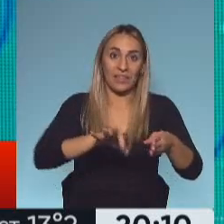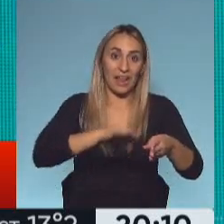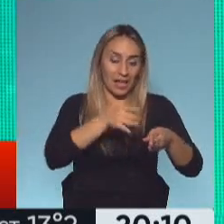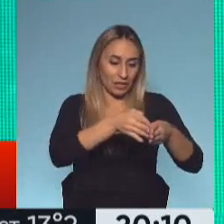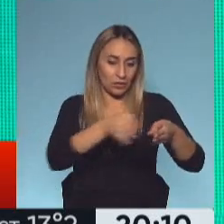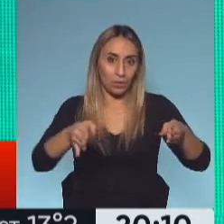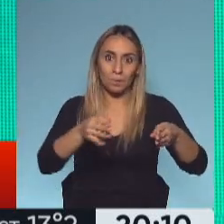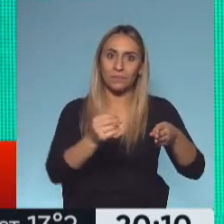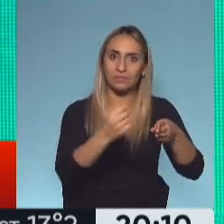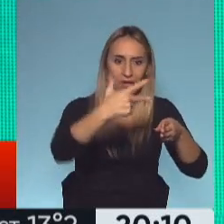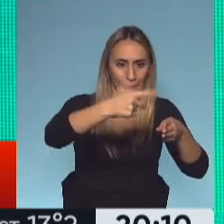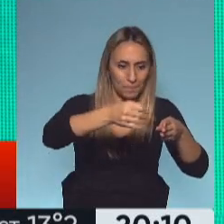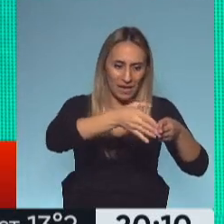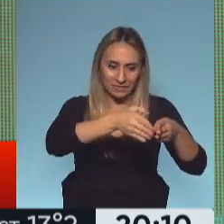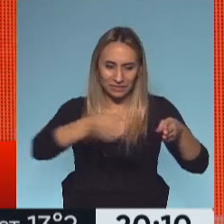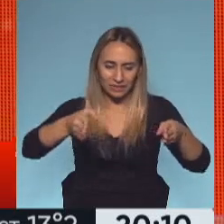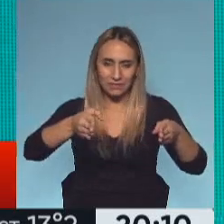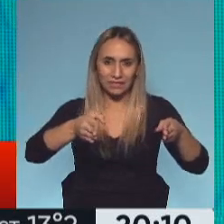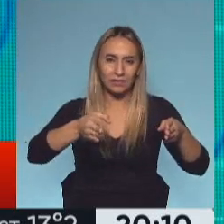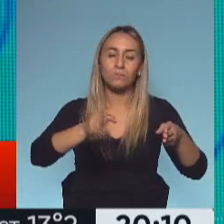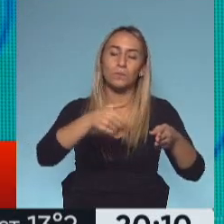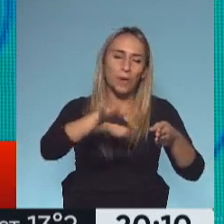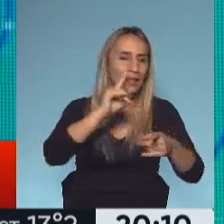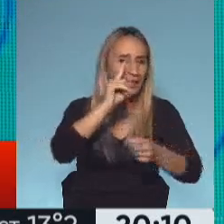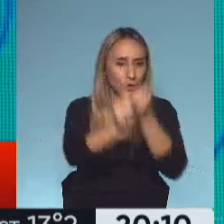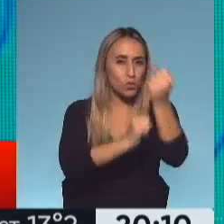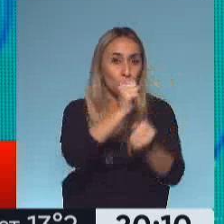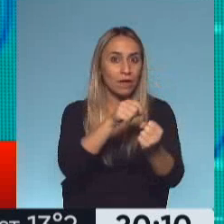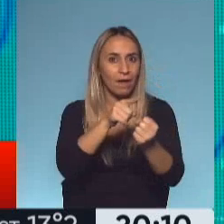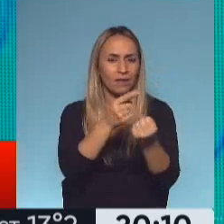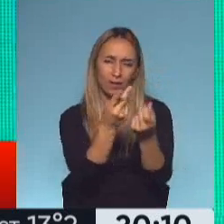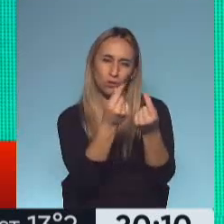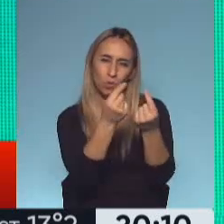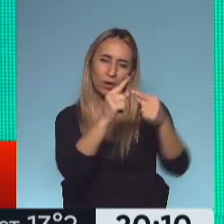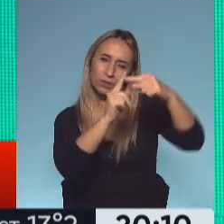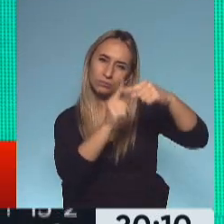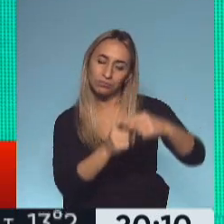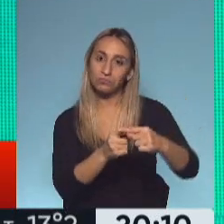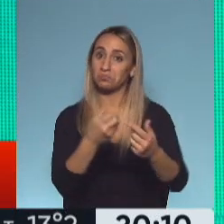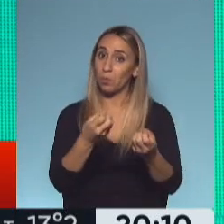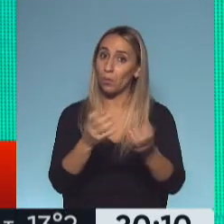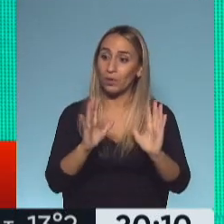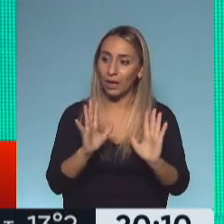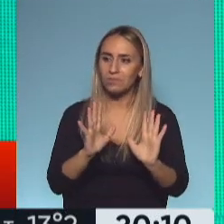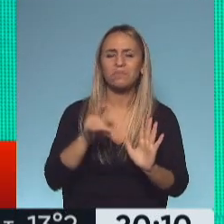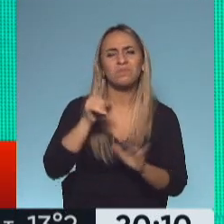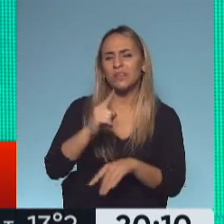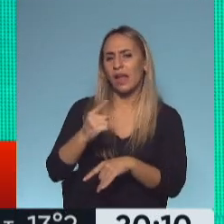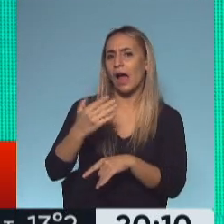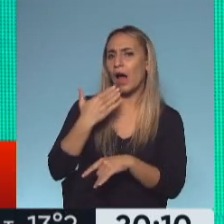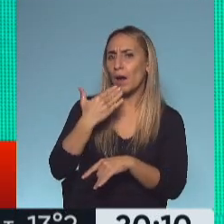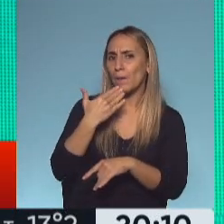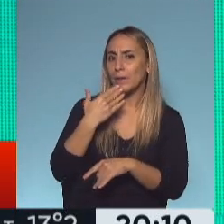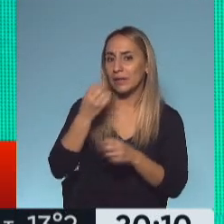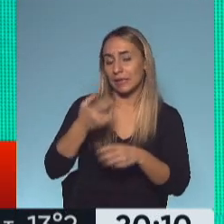todo en materia de industria, ha cerrado con buenos números. ¿Qué se puede vislumbrar de abril? Teniendo en cuenta también que fue el mes de pico